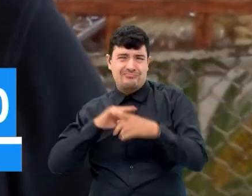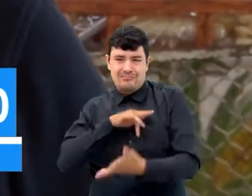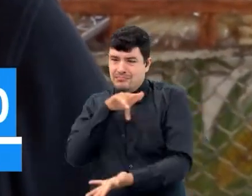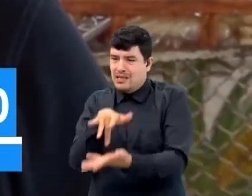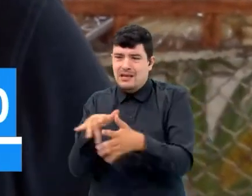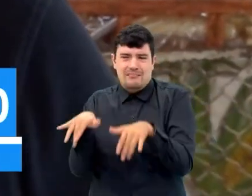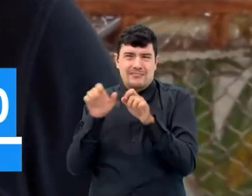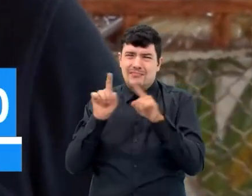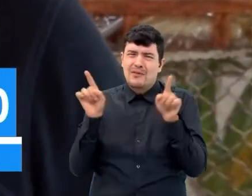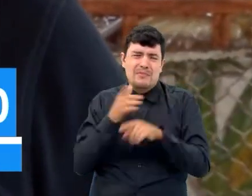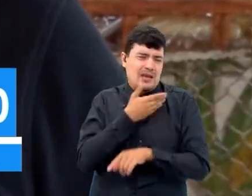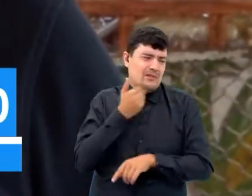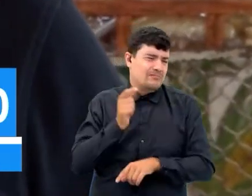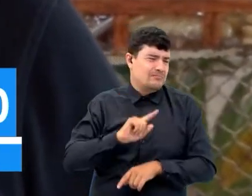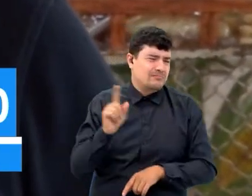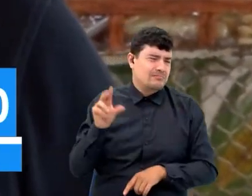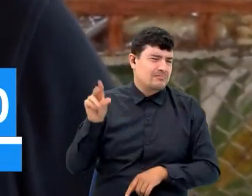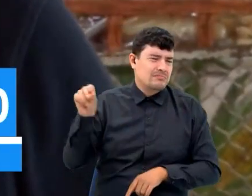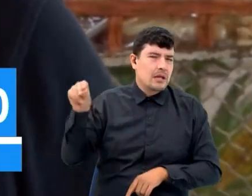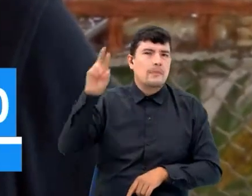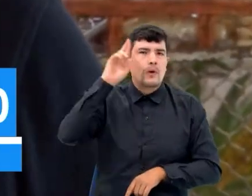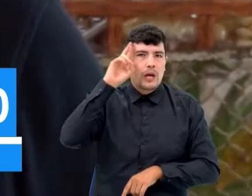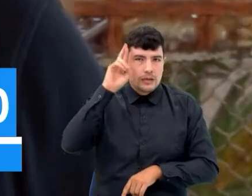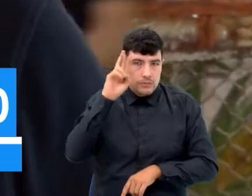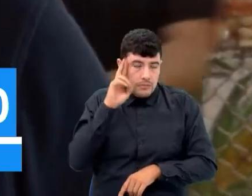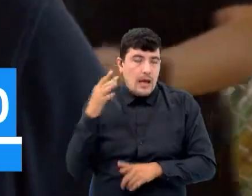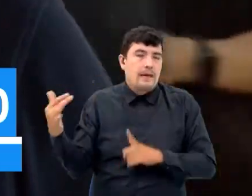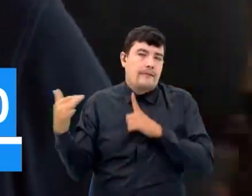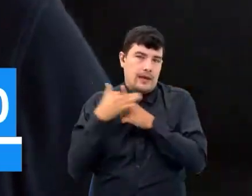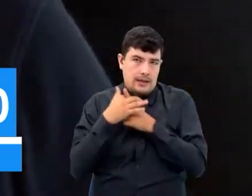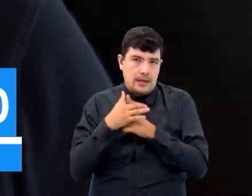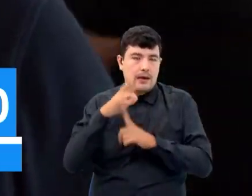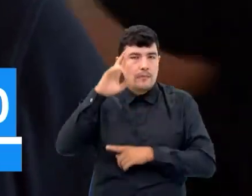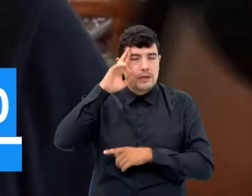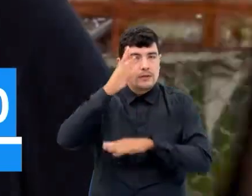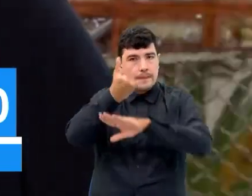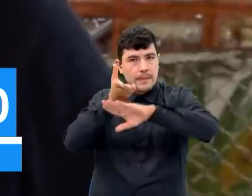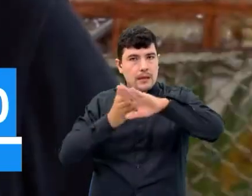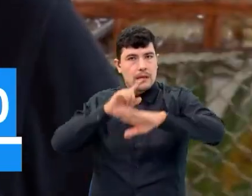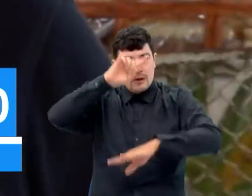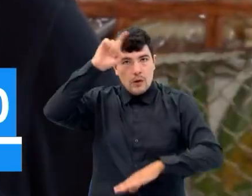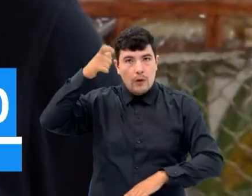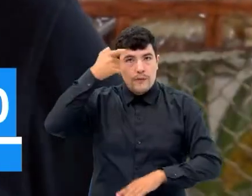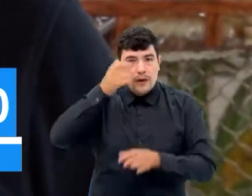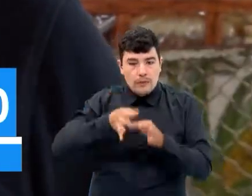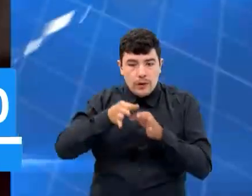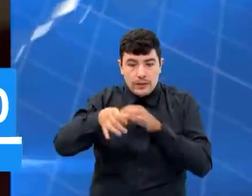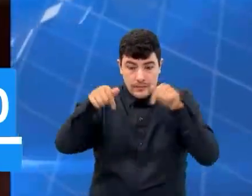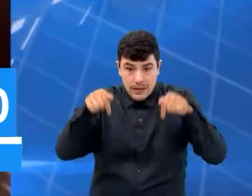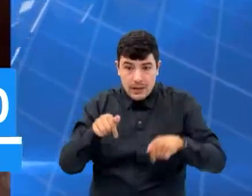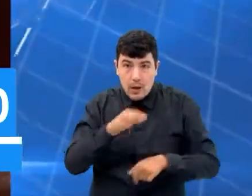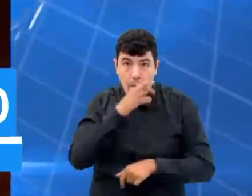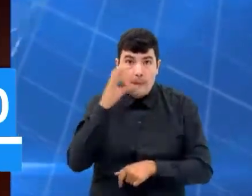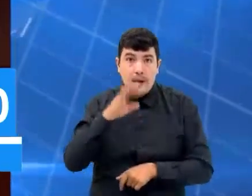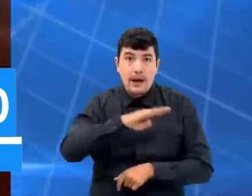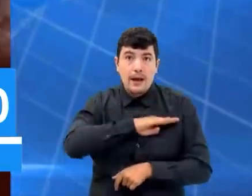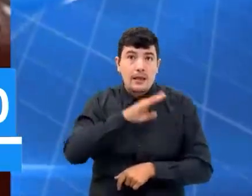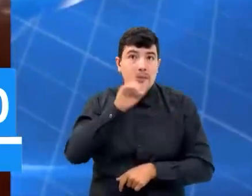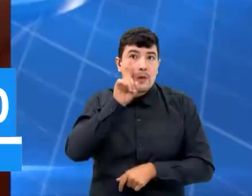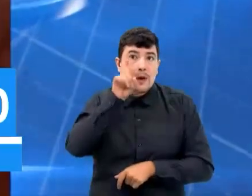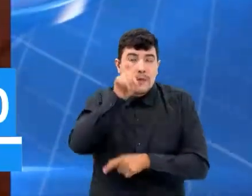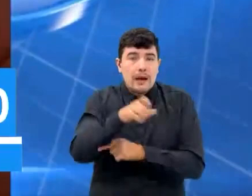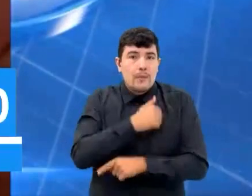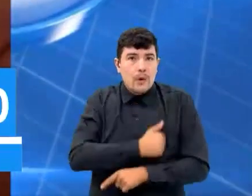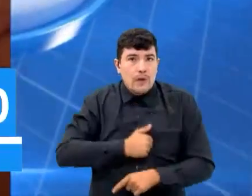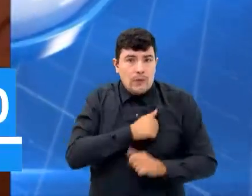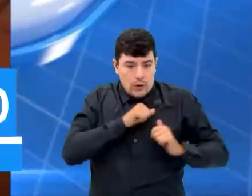es a mojarse. Entonces esperamos es de que el gobierno municipal, especialmente el señor alcalde, se ponga la mano del